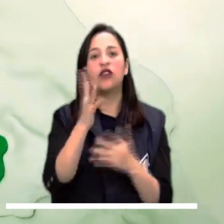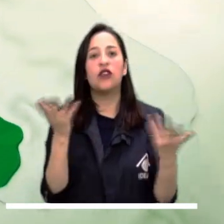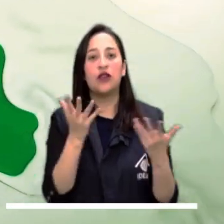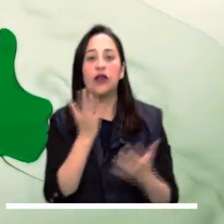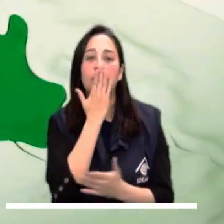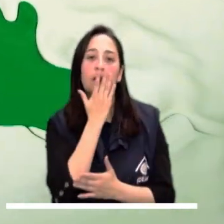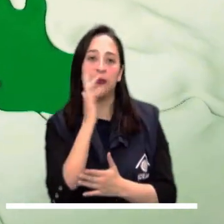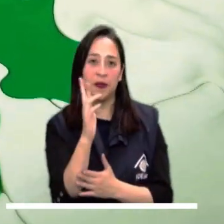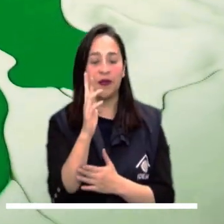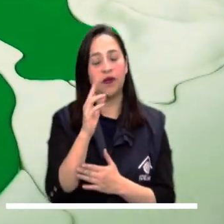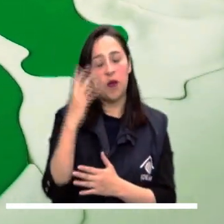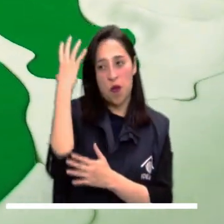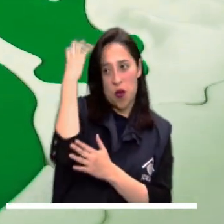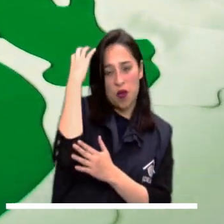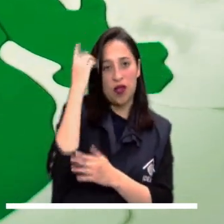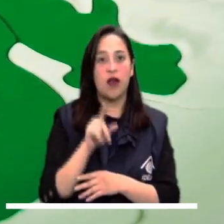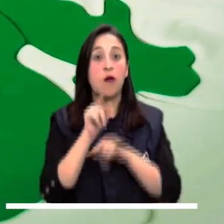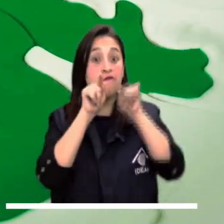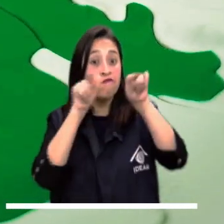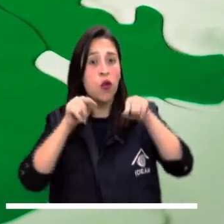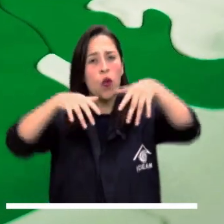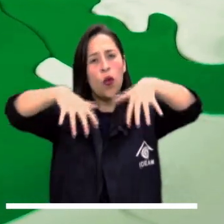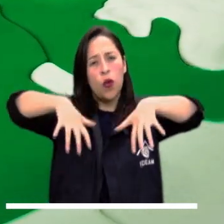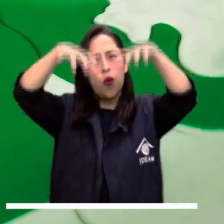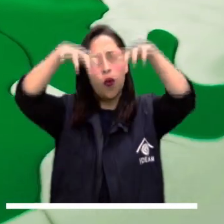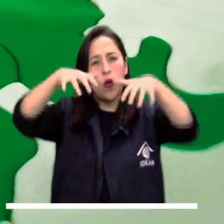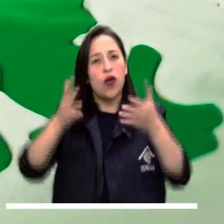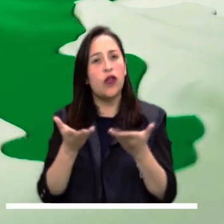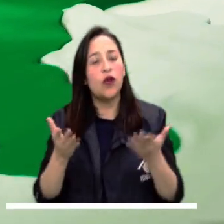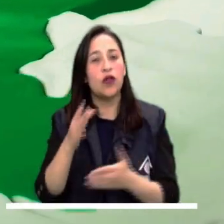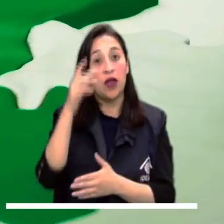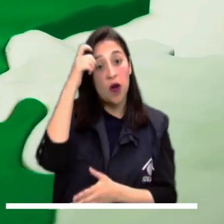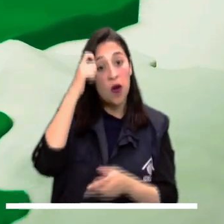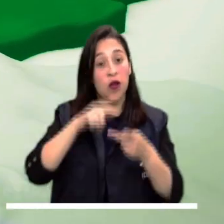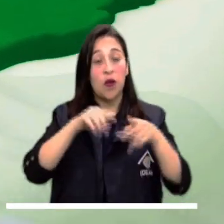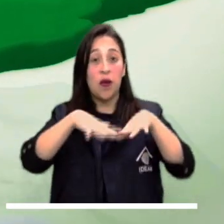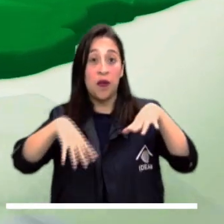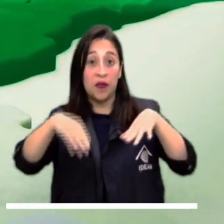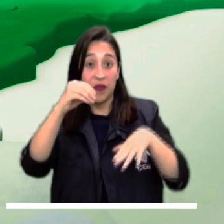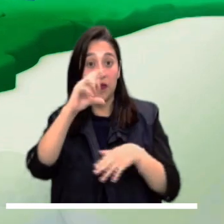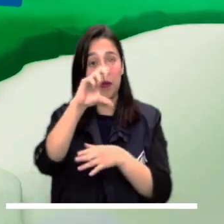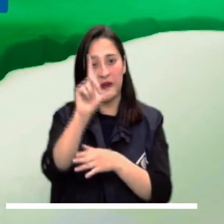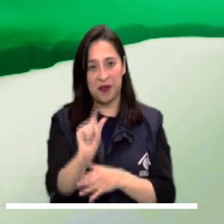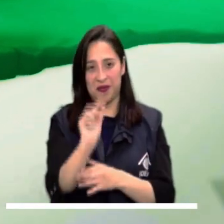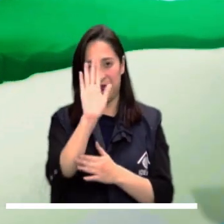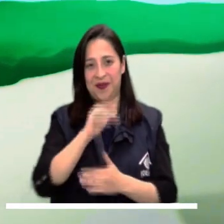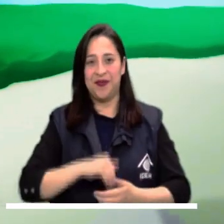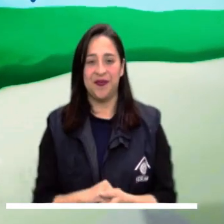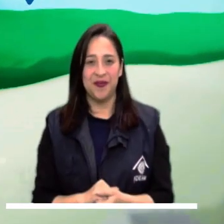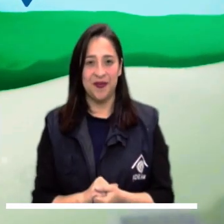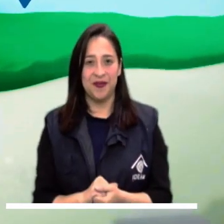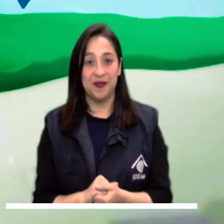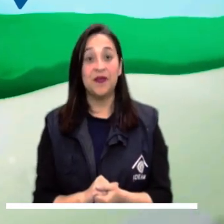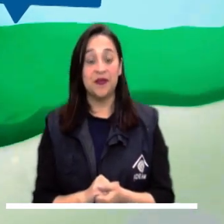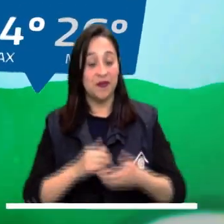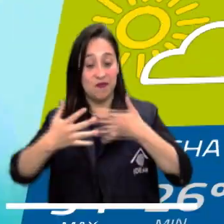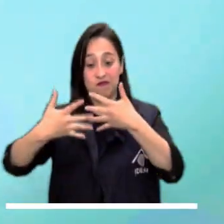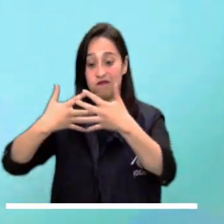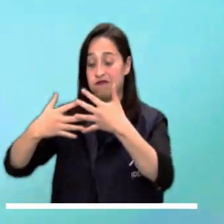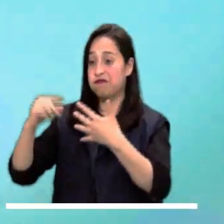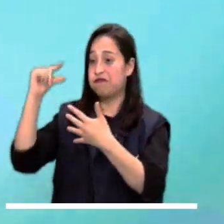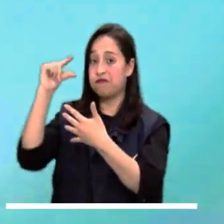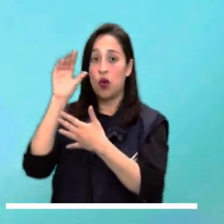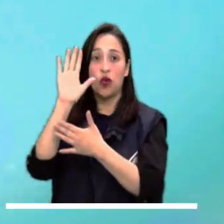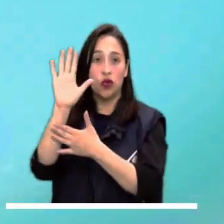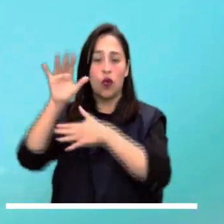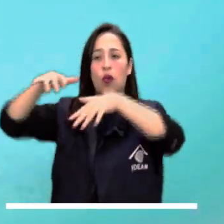zonas de Riohacha y Montería. Sin embargo, lluvias menores podrían visitar Córdoba, Magdalena y Cesar. El archipiélago de San